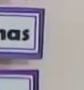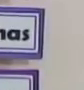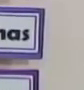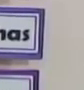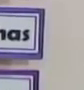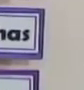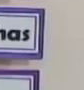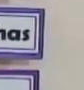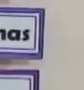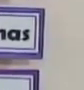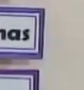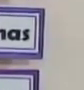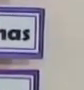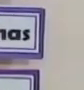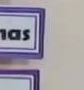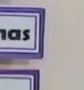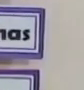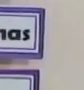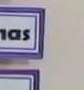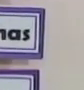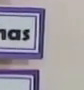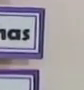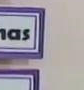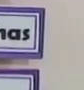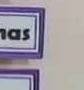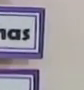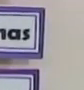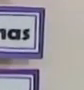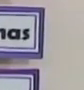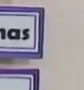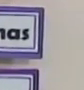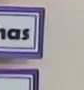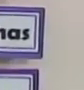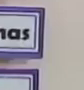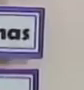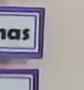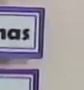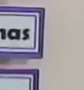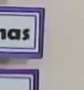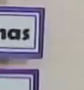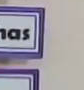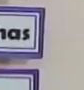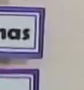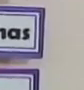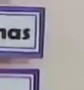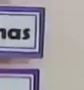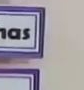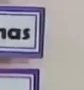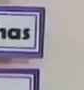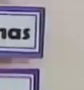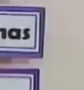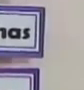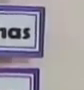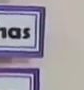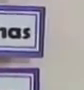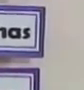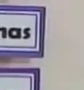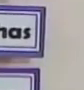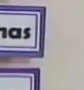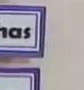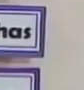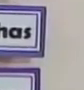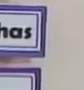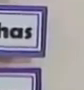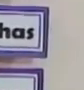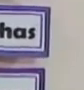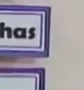La palabra para para. Observemos. Tres segundos y buscamos acá en